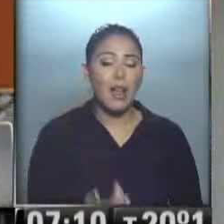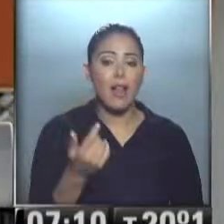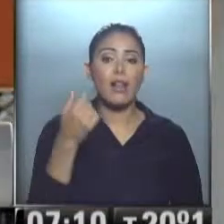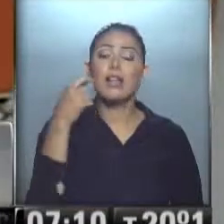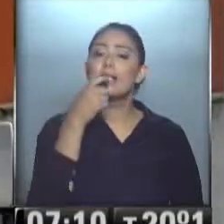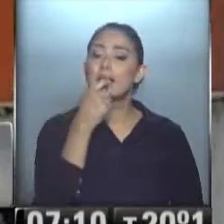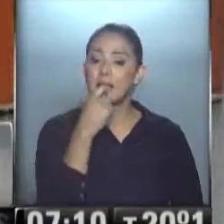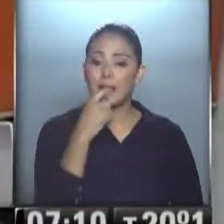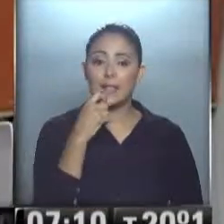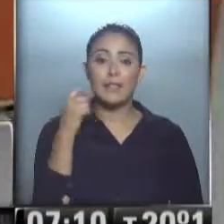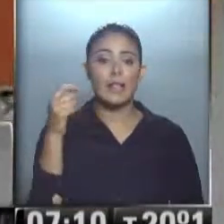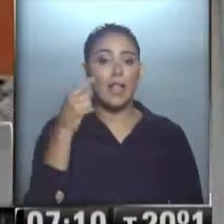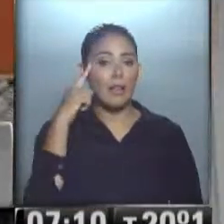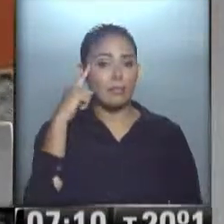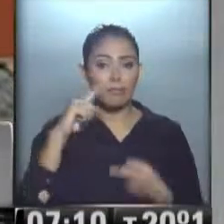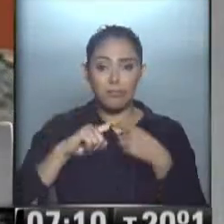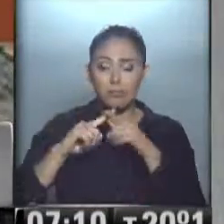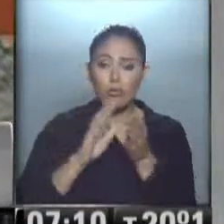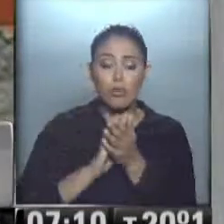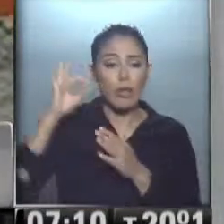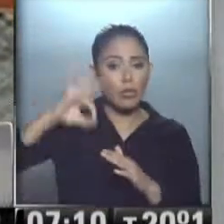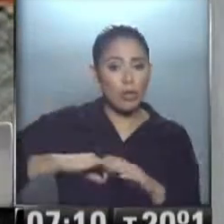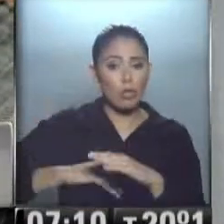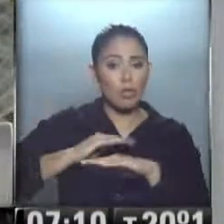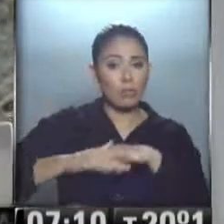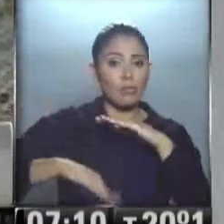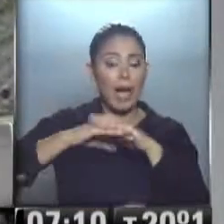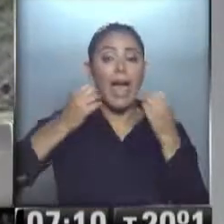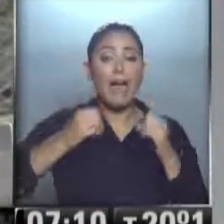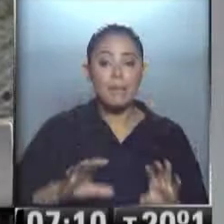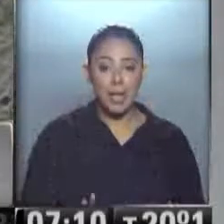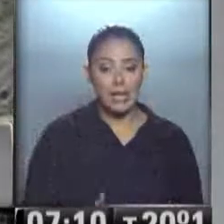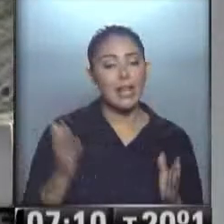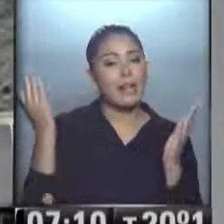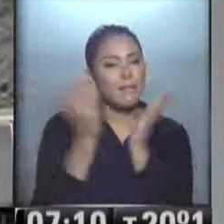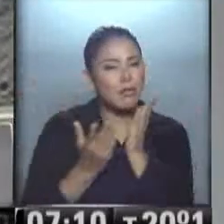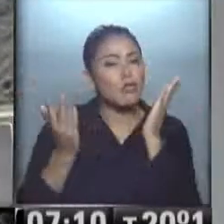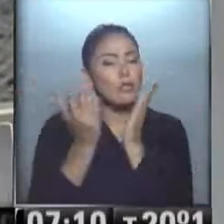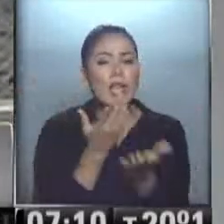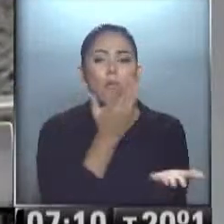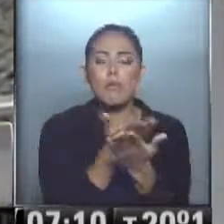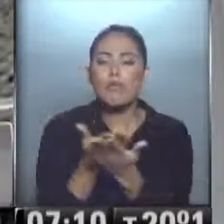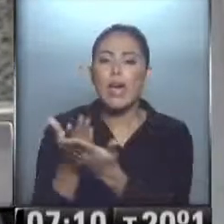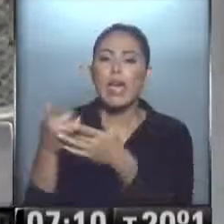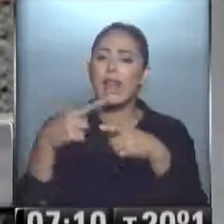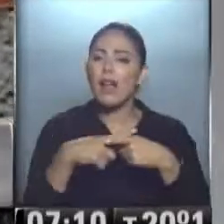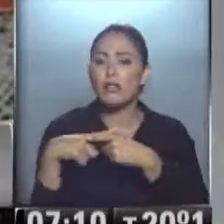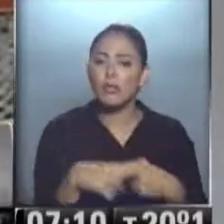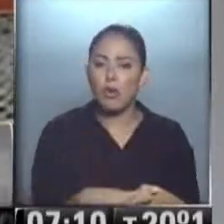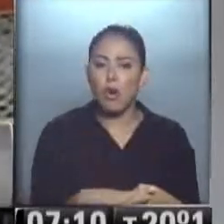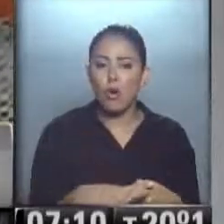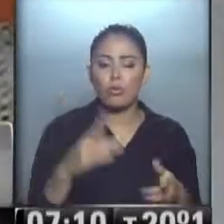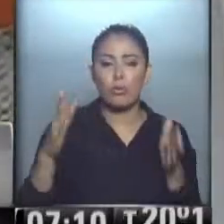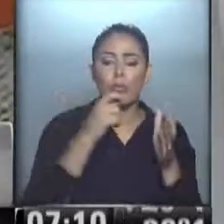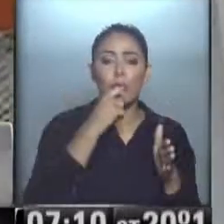y patricia si ya las paritarias docentes por lo menos van a comenzar a analizarse a plantearse a negociarse de julio a